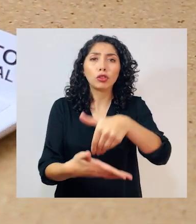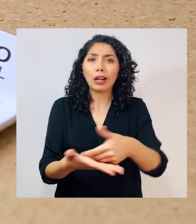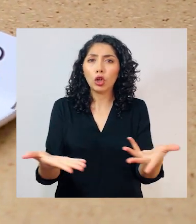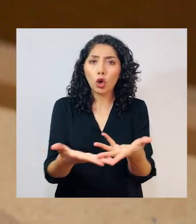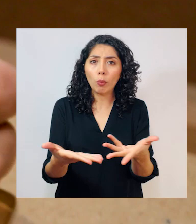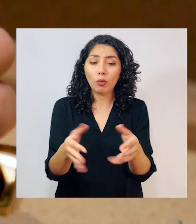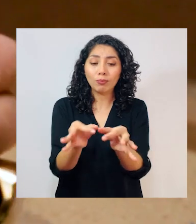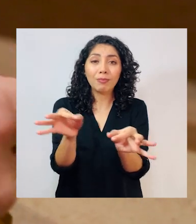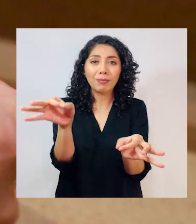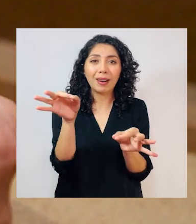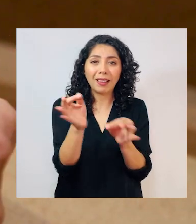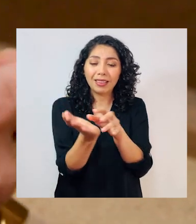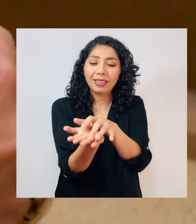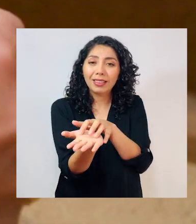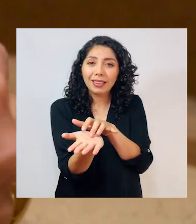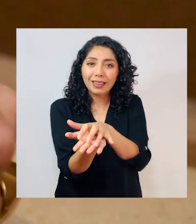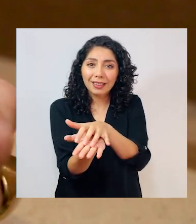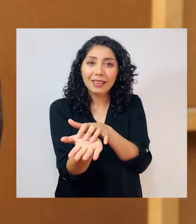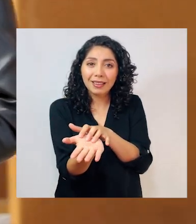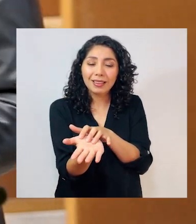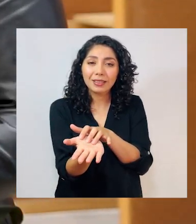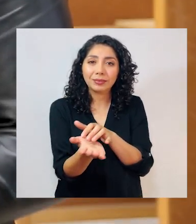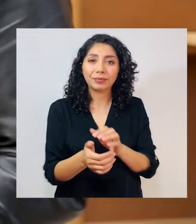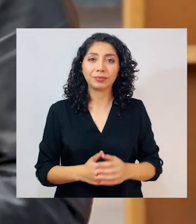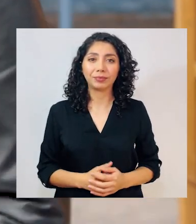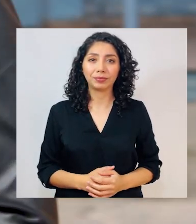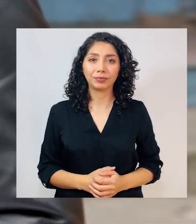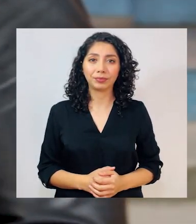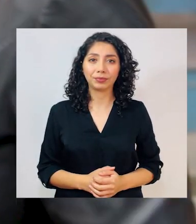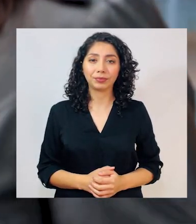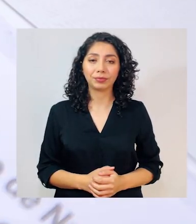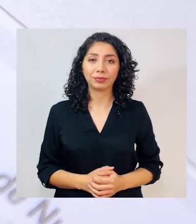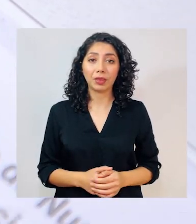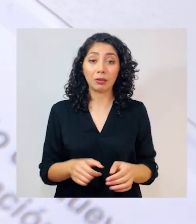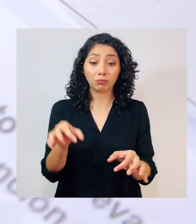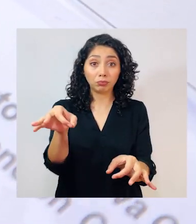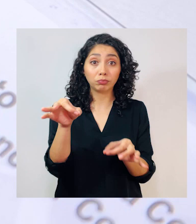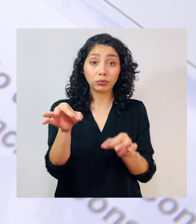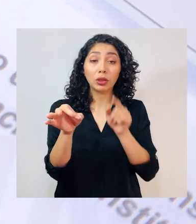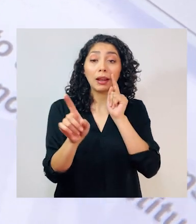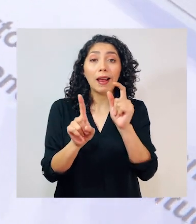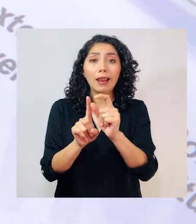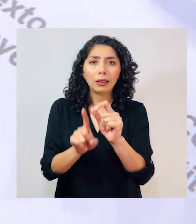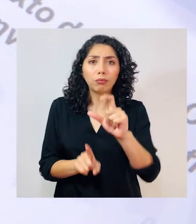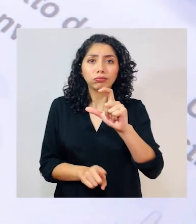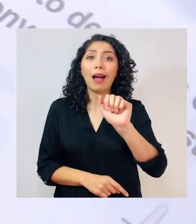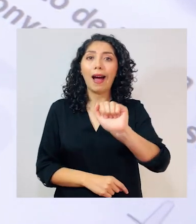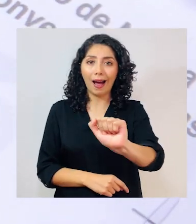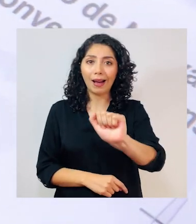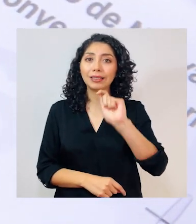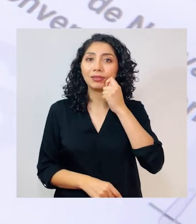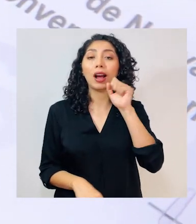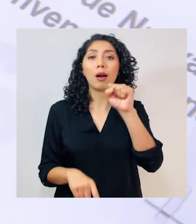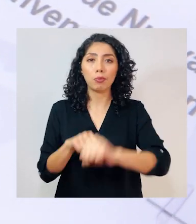votar haciendo uso de la plantilla con ranuras o la plantilla con ranuras y letras en braille. La mica en braille lleva una letra mayúscula A